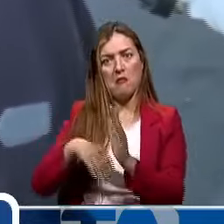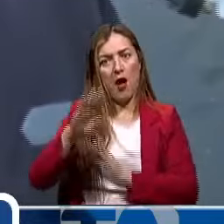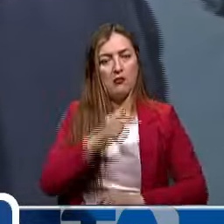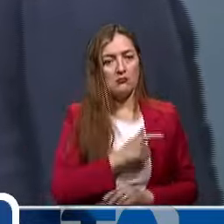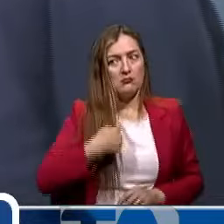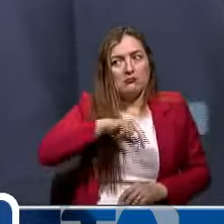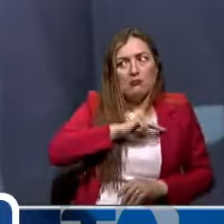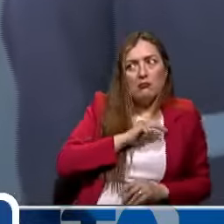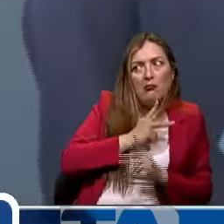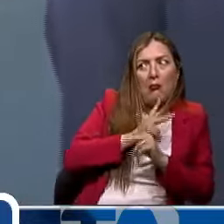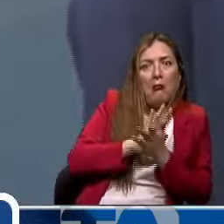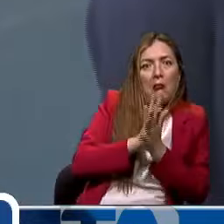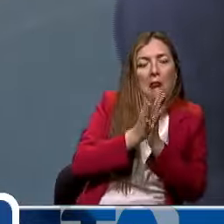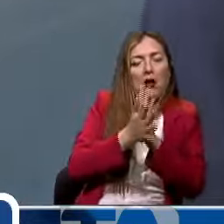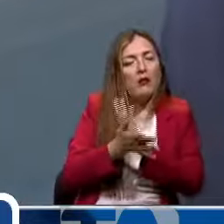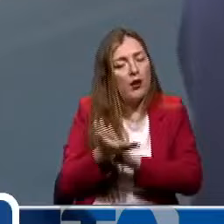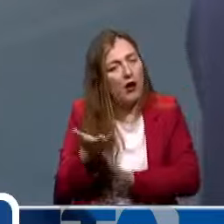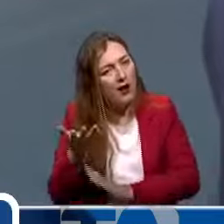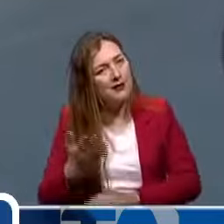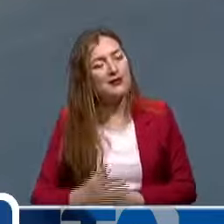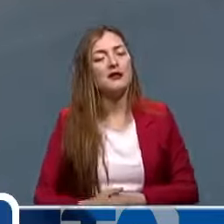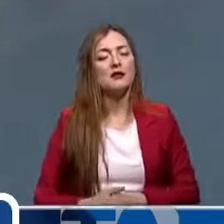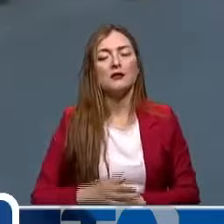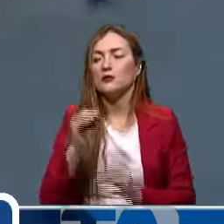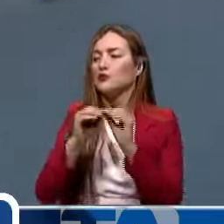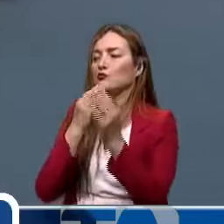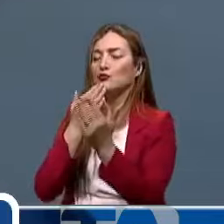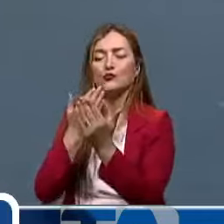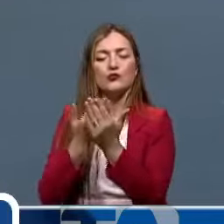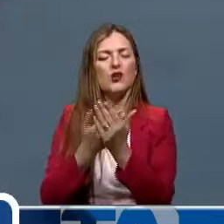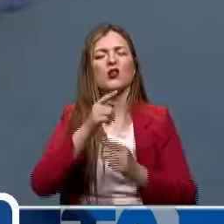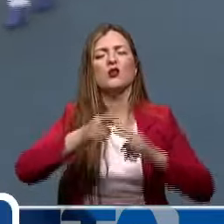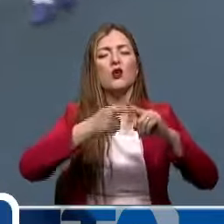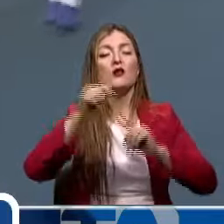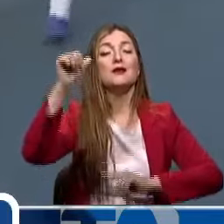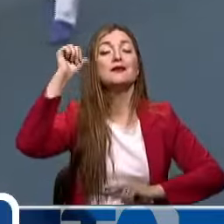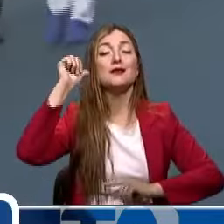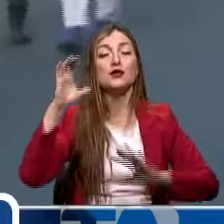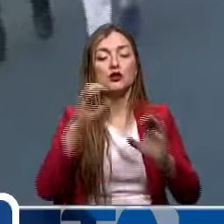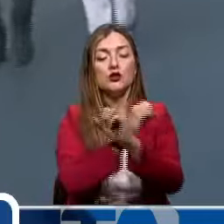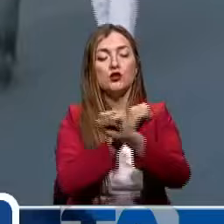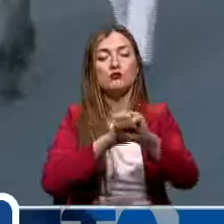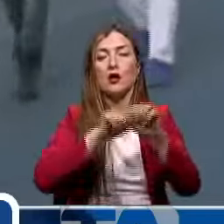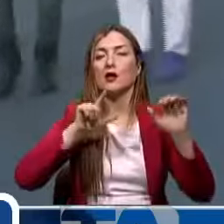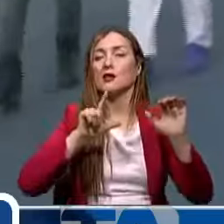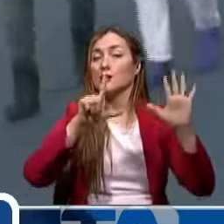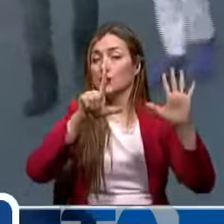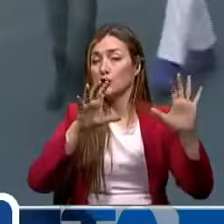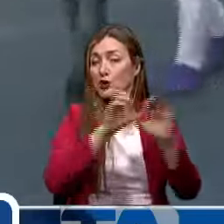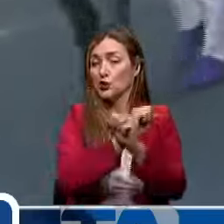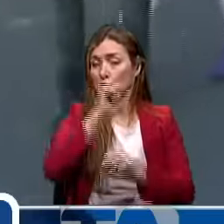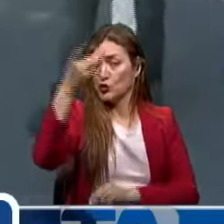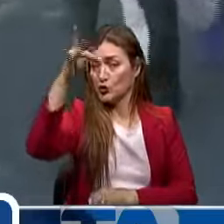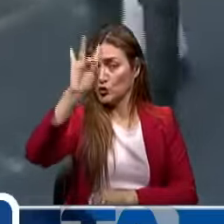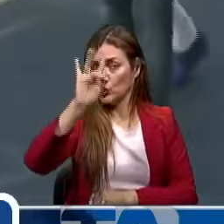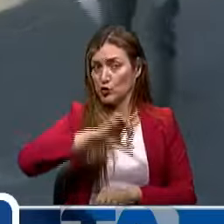nosotros. Muchísimas gracias. Le recordamos, este hecho ocurrió la noche de ayer a las 19 horas con 18